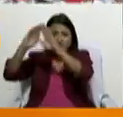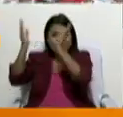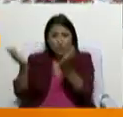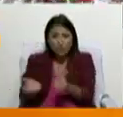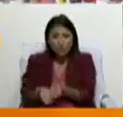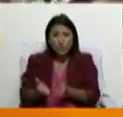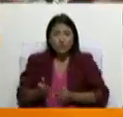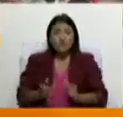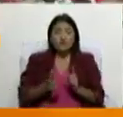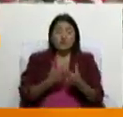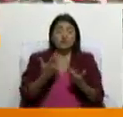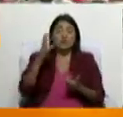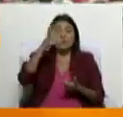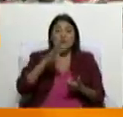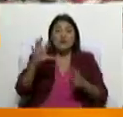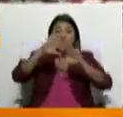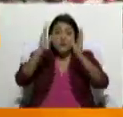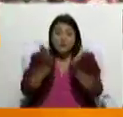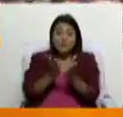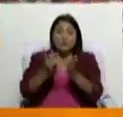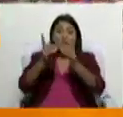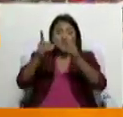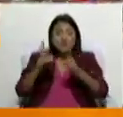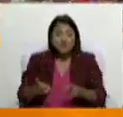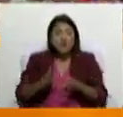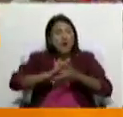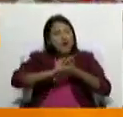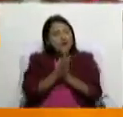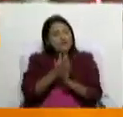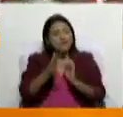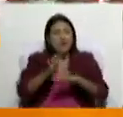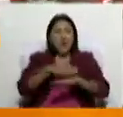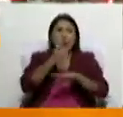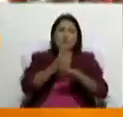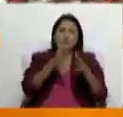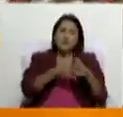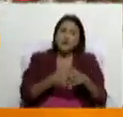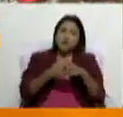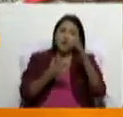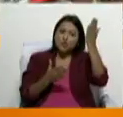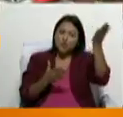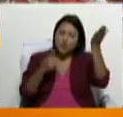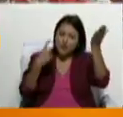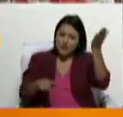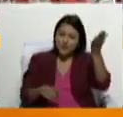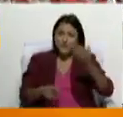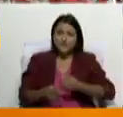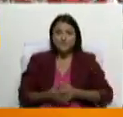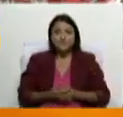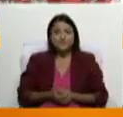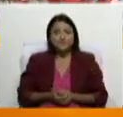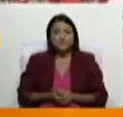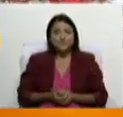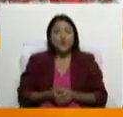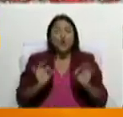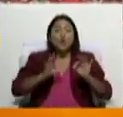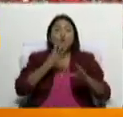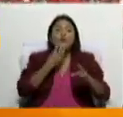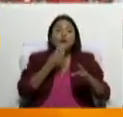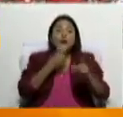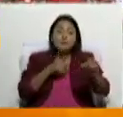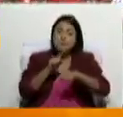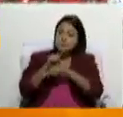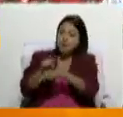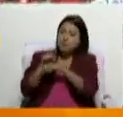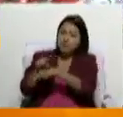las decisiones de hoy, acabar con esas condiciones que Estados Unidos trata de imponer al mundo y países como Israel, que